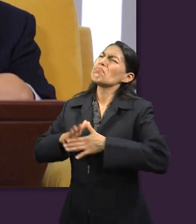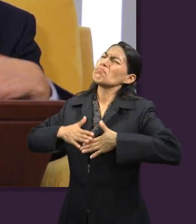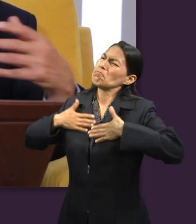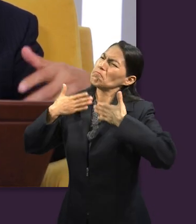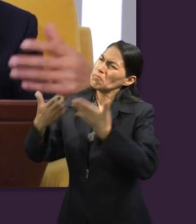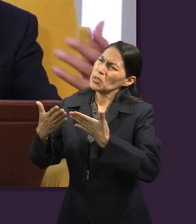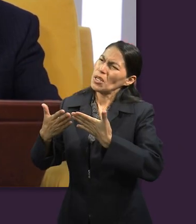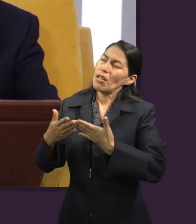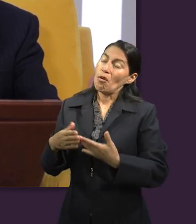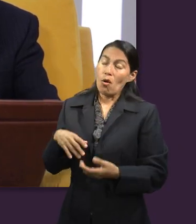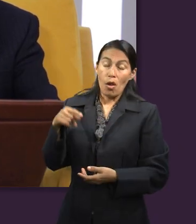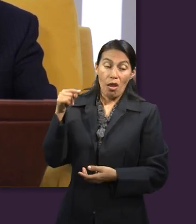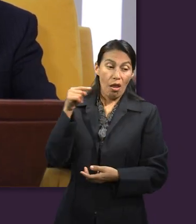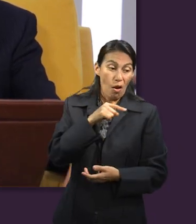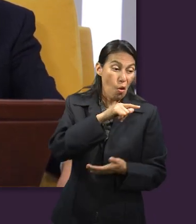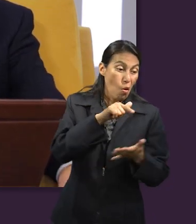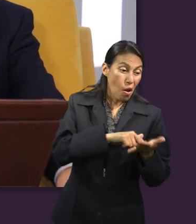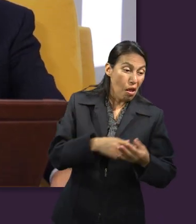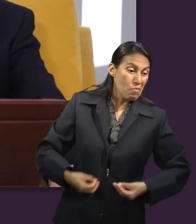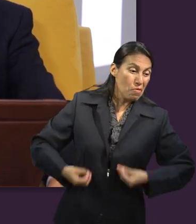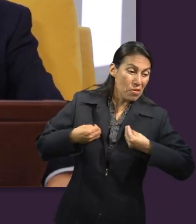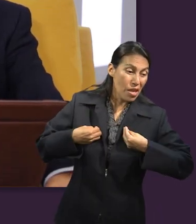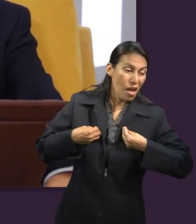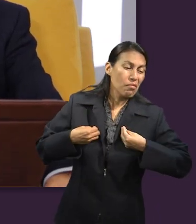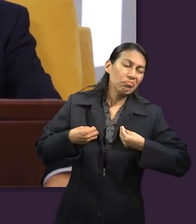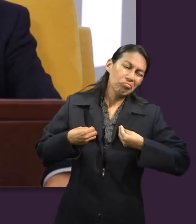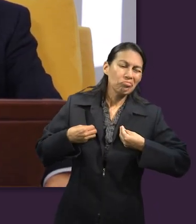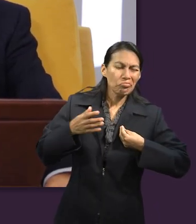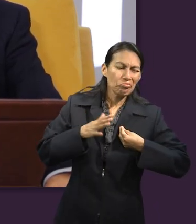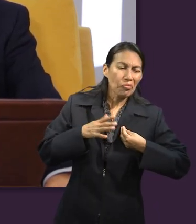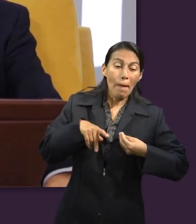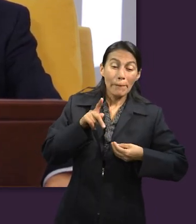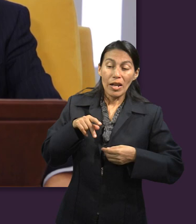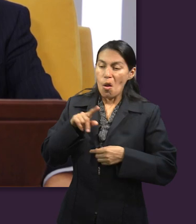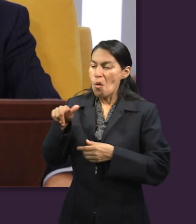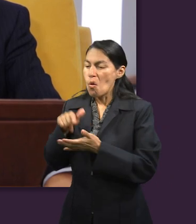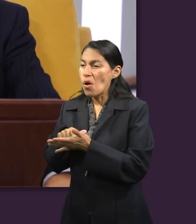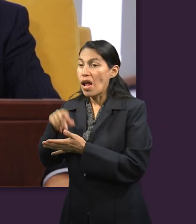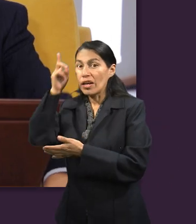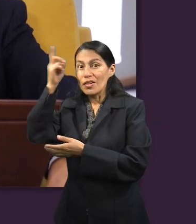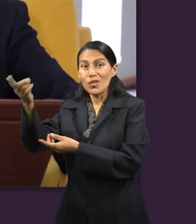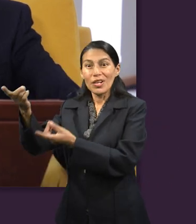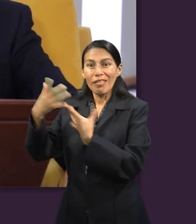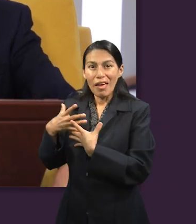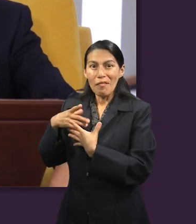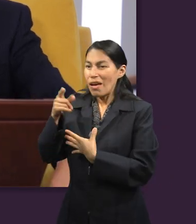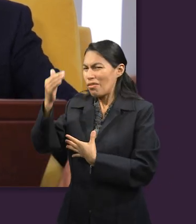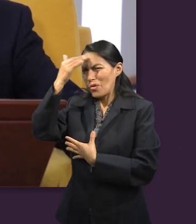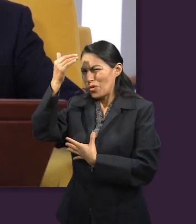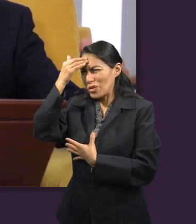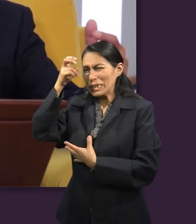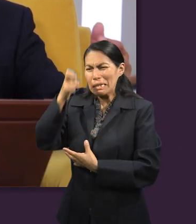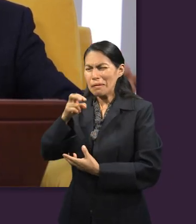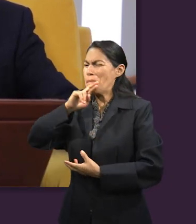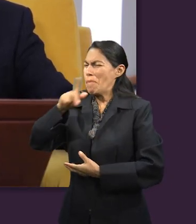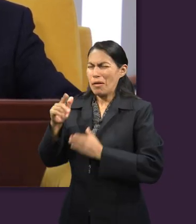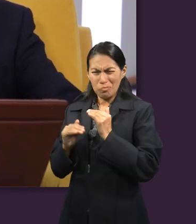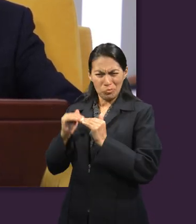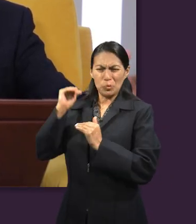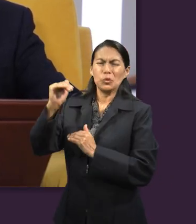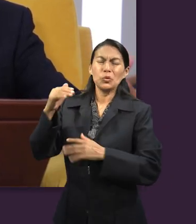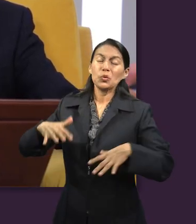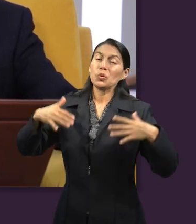de que lo que dios le estaba prometiendo era mucho mayor a lo que él tenía justamente allí